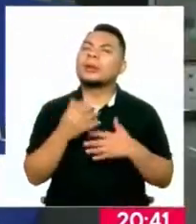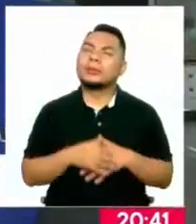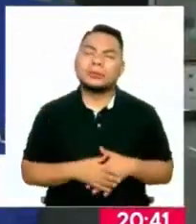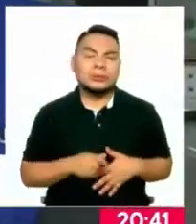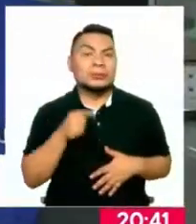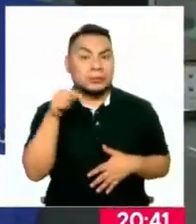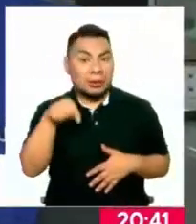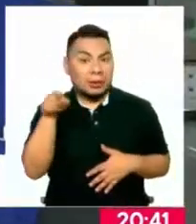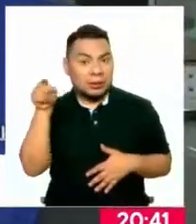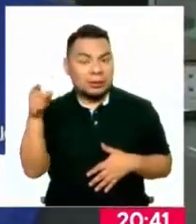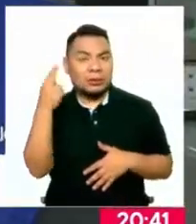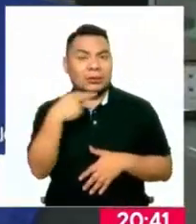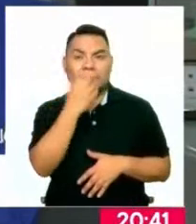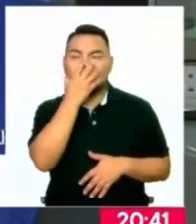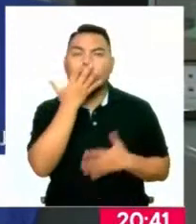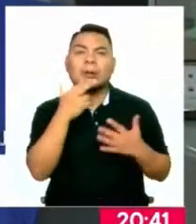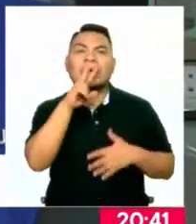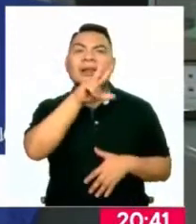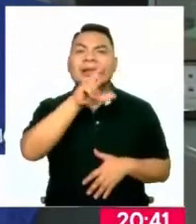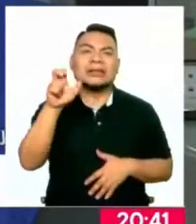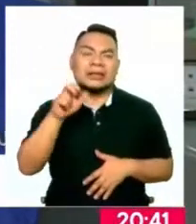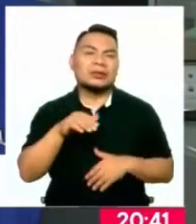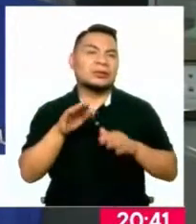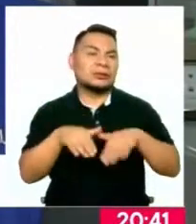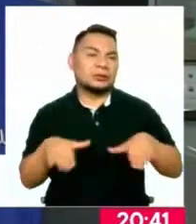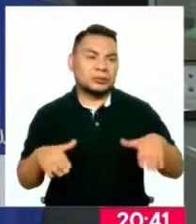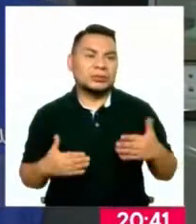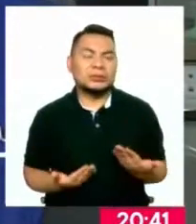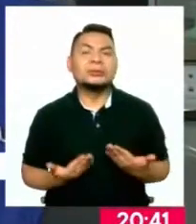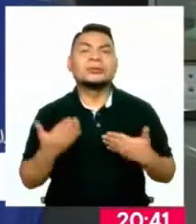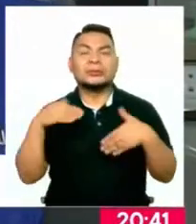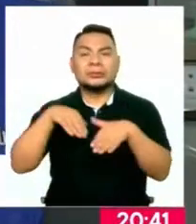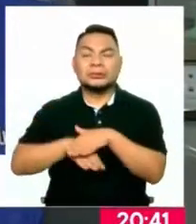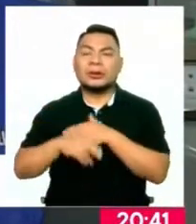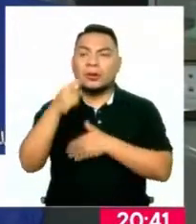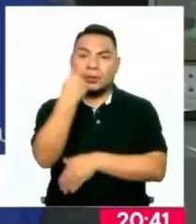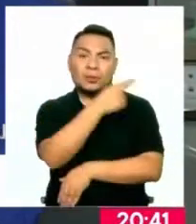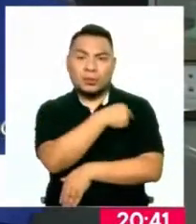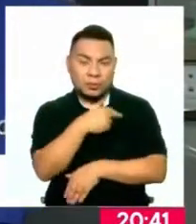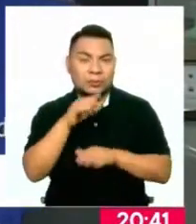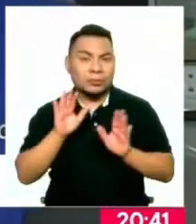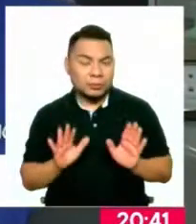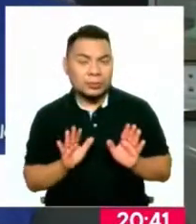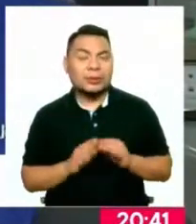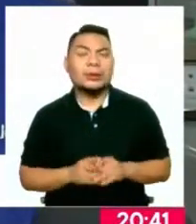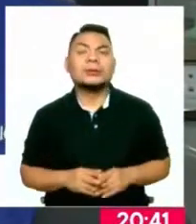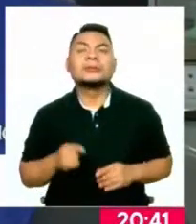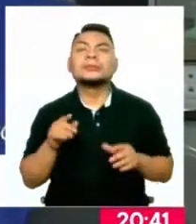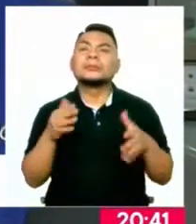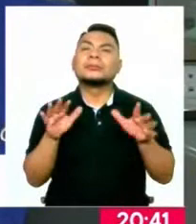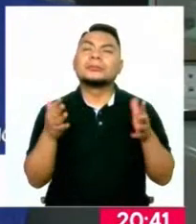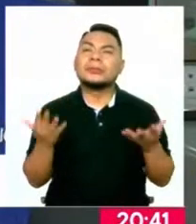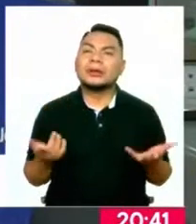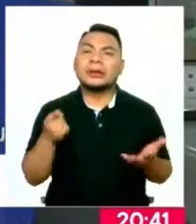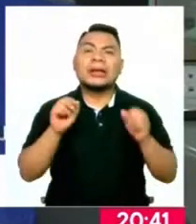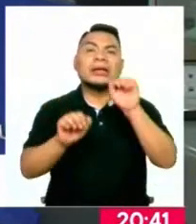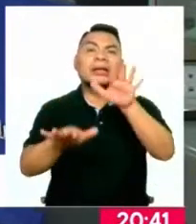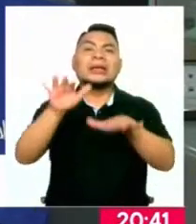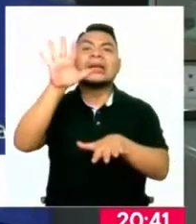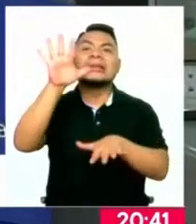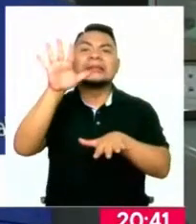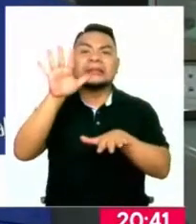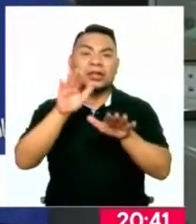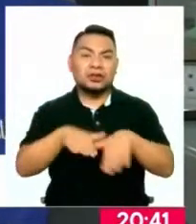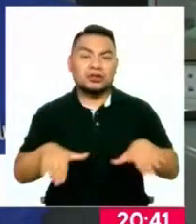fecha actualmente son 300 niños aproximadamente los que se encuentran hospitalizados. Aproximadamente 15 de